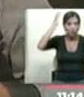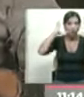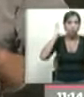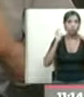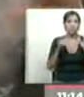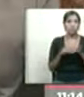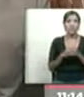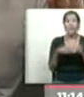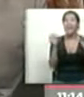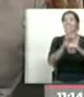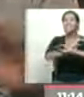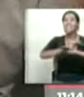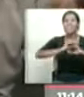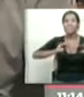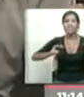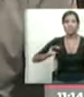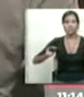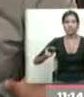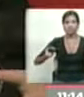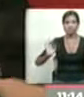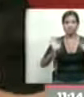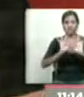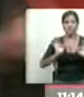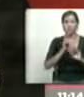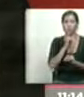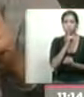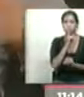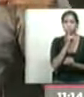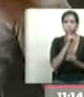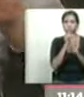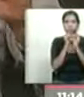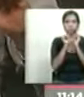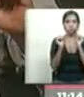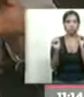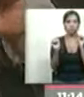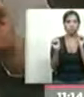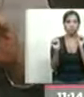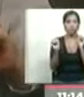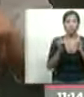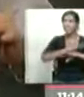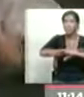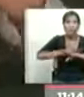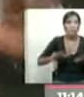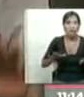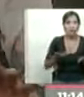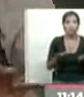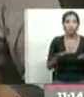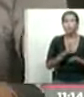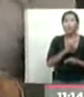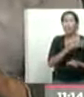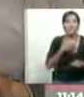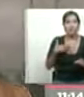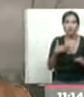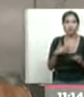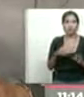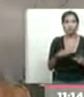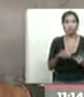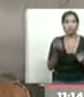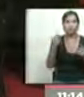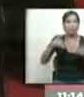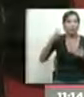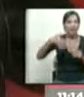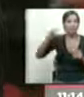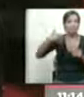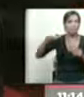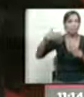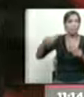A ninguno de ellos. No han salido más. No quieren salir. No es que no han salido más porque no quieren salir. Creo que la última vez fue en la casa